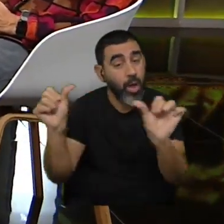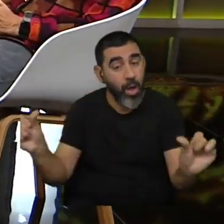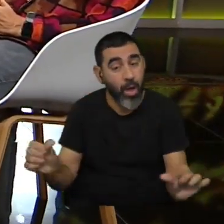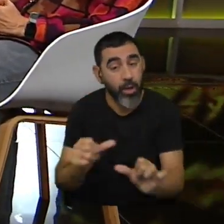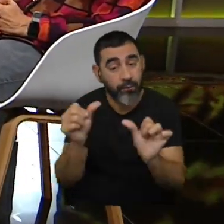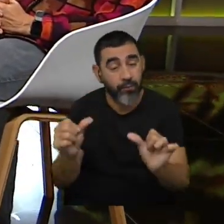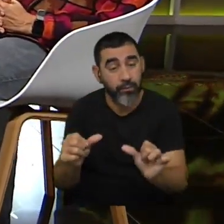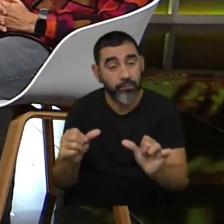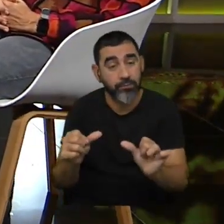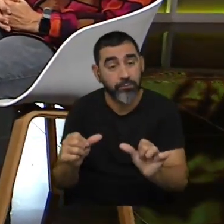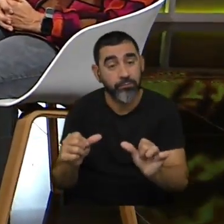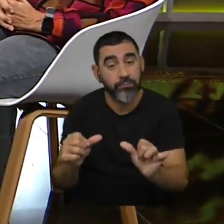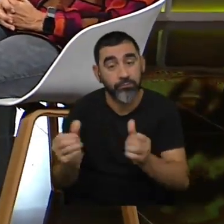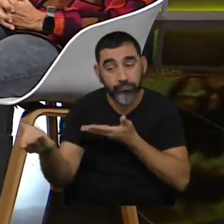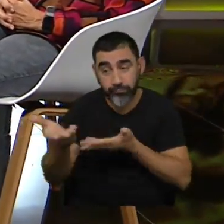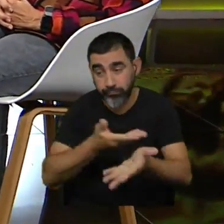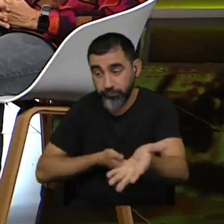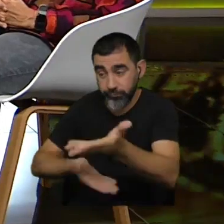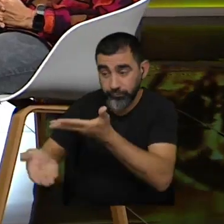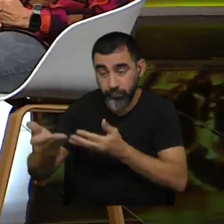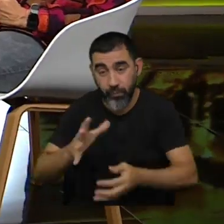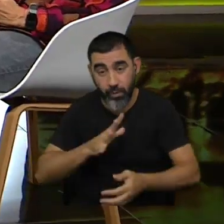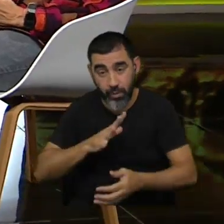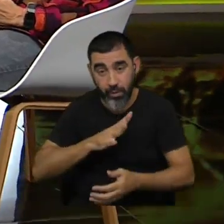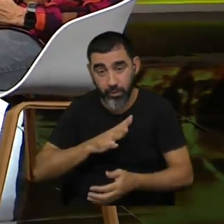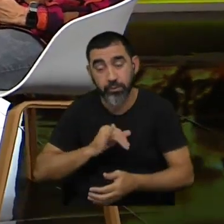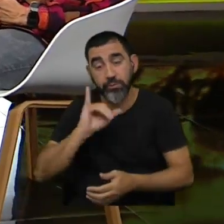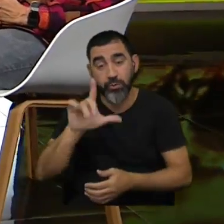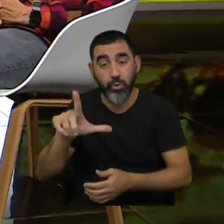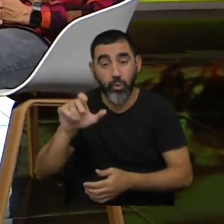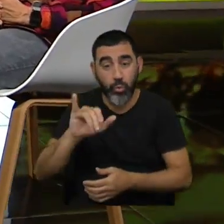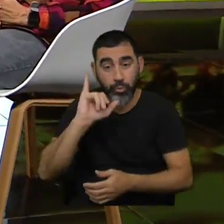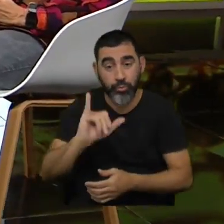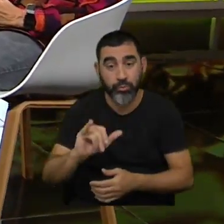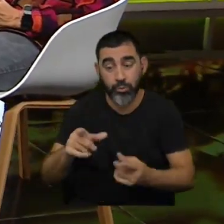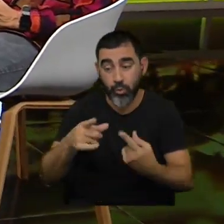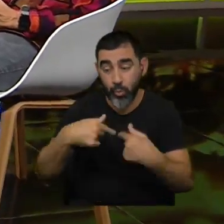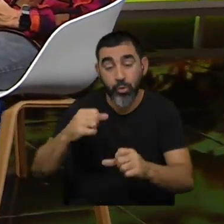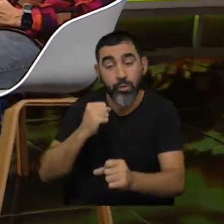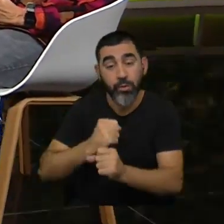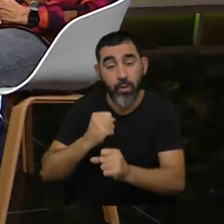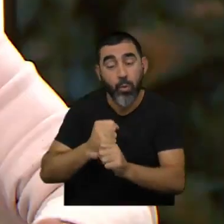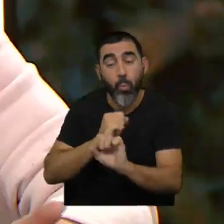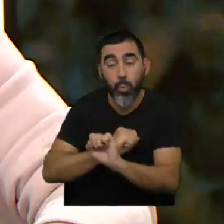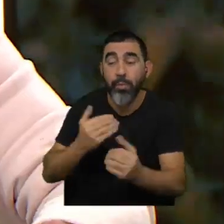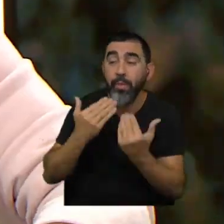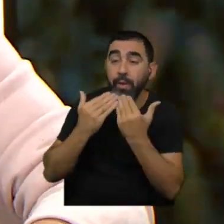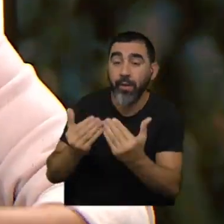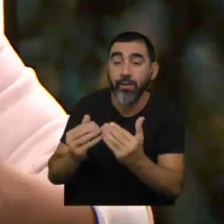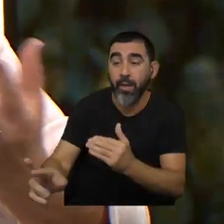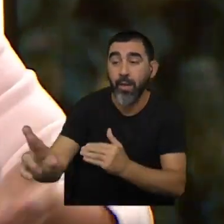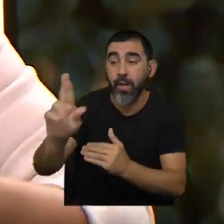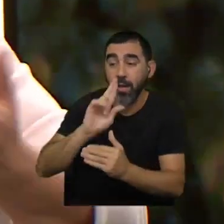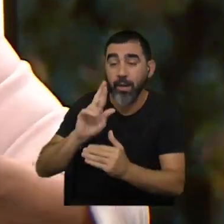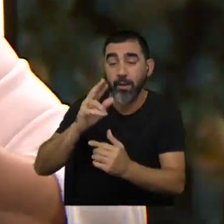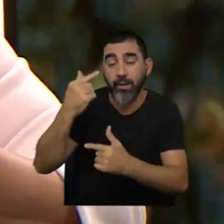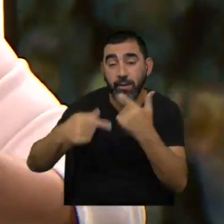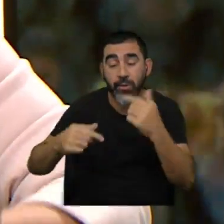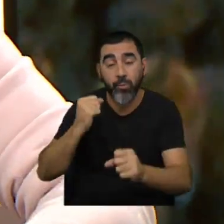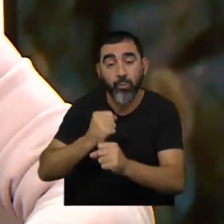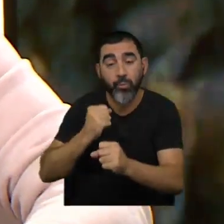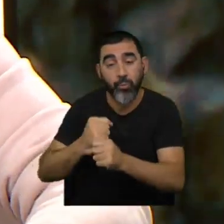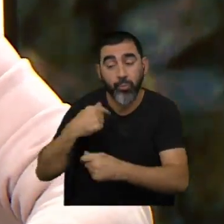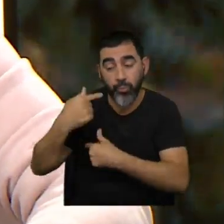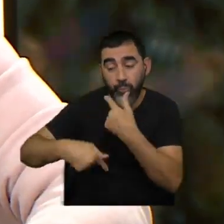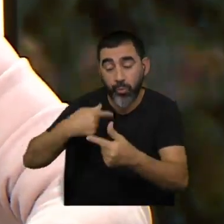hay una realimentación, una retroalimentación muy fuerte, ¿no? Sí, por supuesto. Nuestro trabajo es posible gracias a la respuesta al trabajo